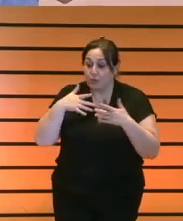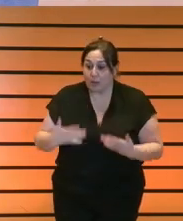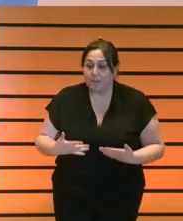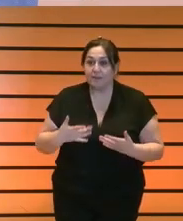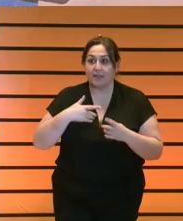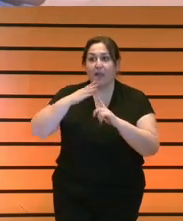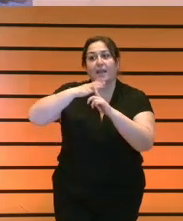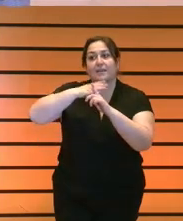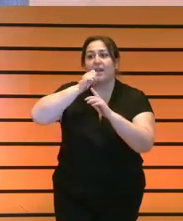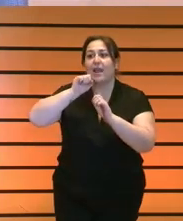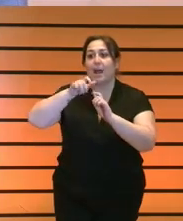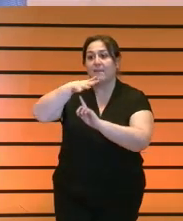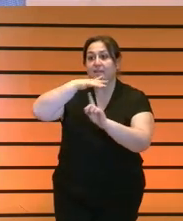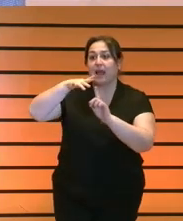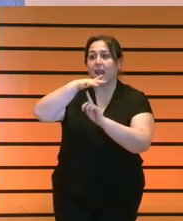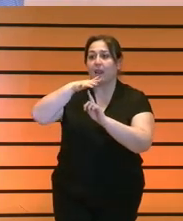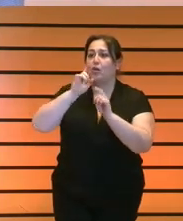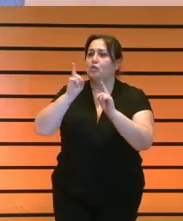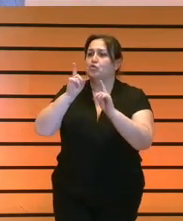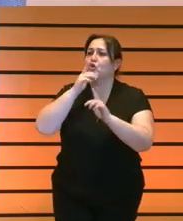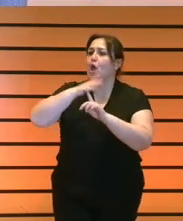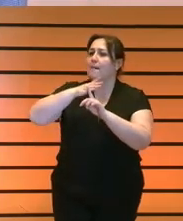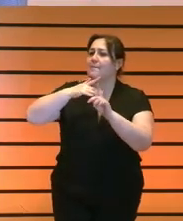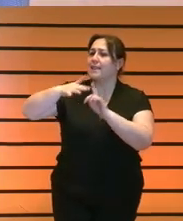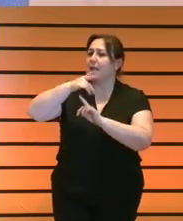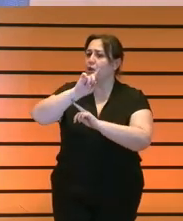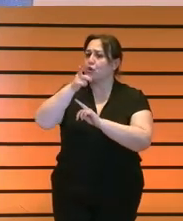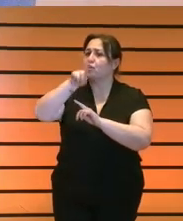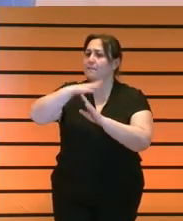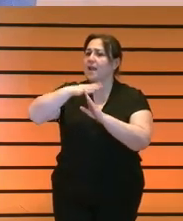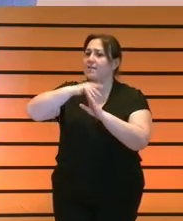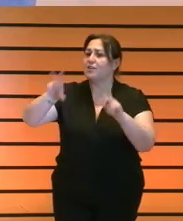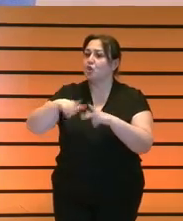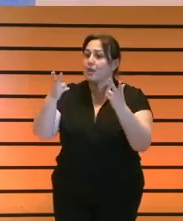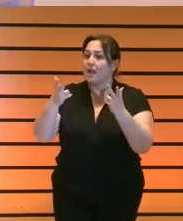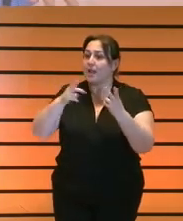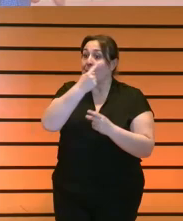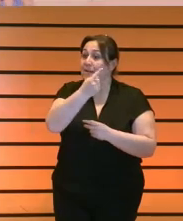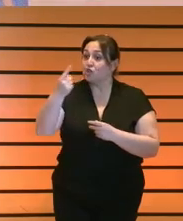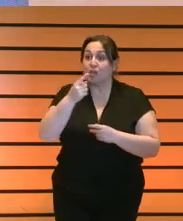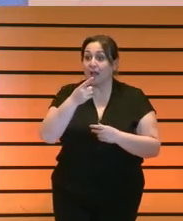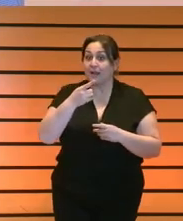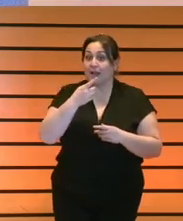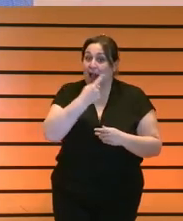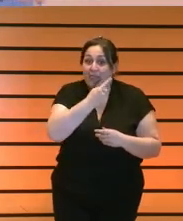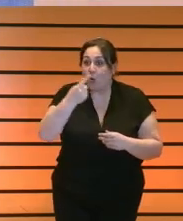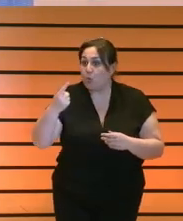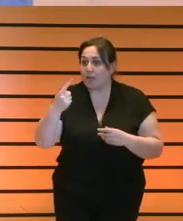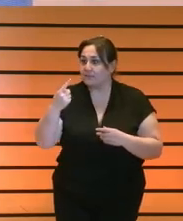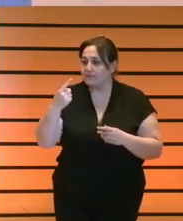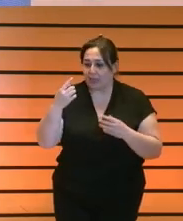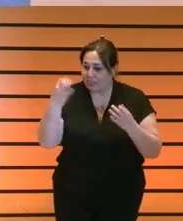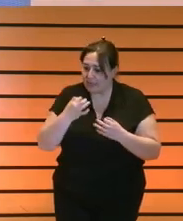actualmente a nivel ambiental y no solo, sino también a nivel social, cada persona estamos llamadas a hacer lo que buenamente podamos, lo que esté en nuestras